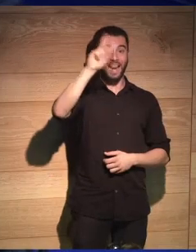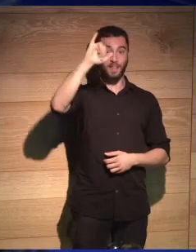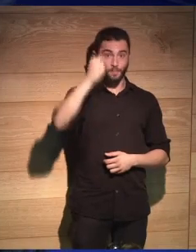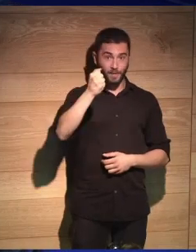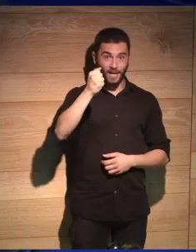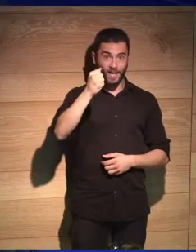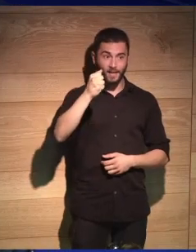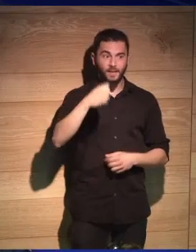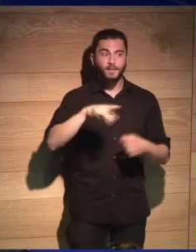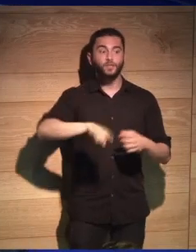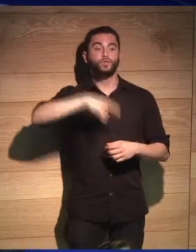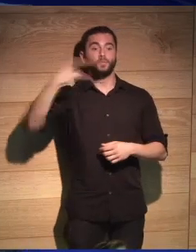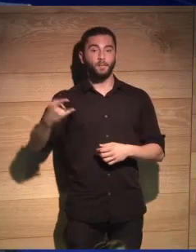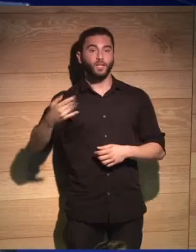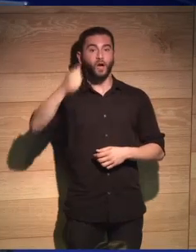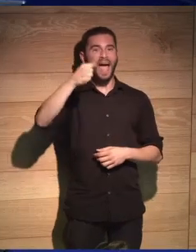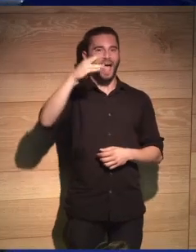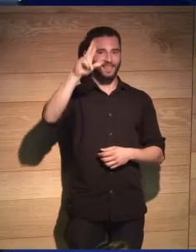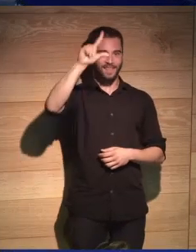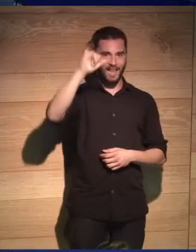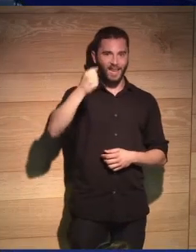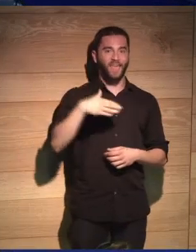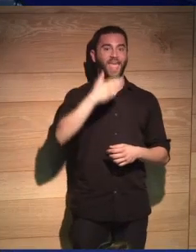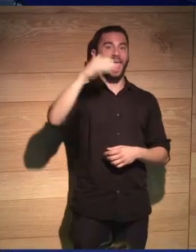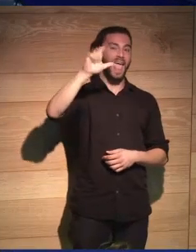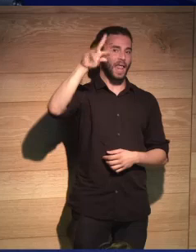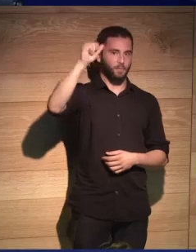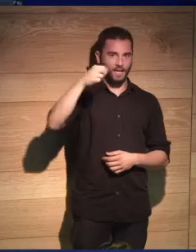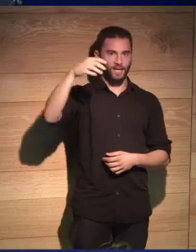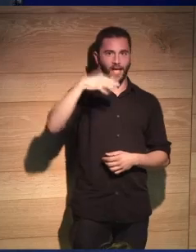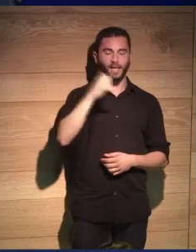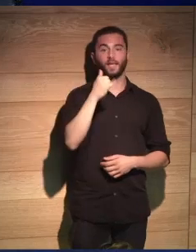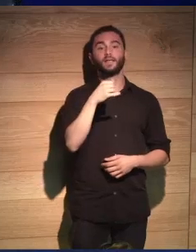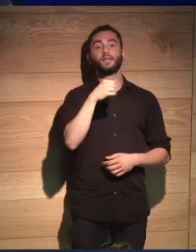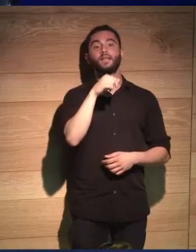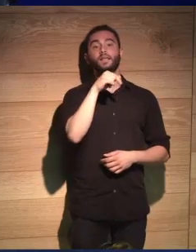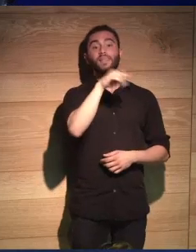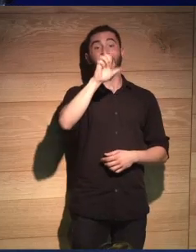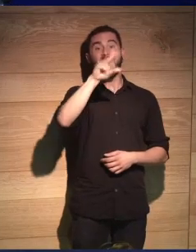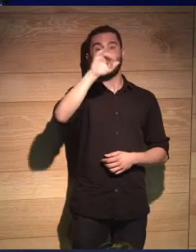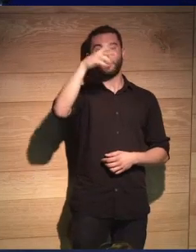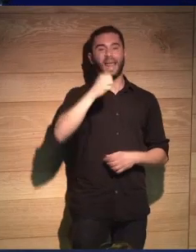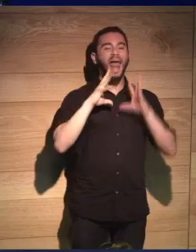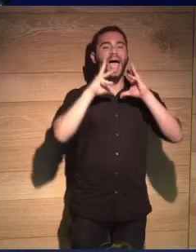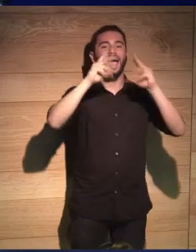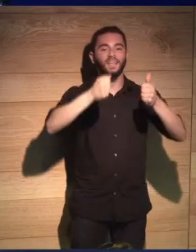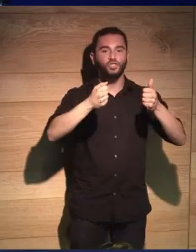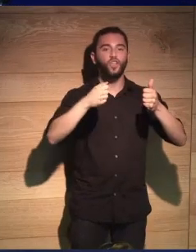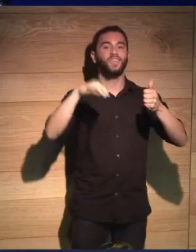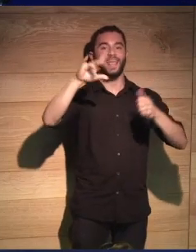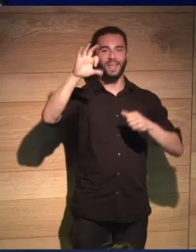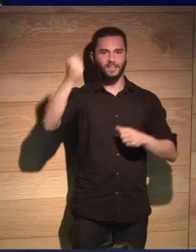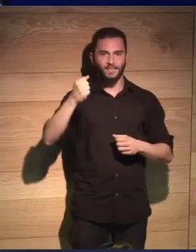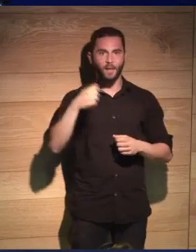el suplemento Babelia de Eric Hackel, y el de Elvira se titulaba La versión de Ilsa, porque todos conocemos la versión de él, de